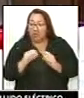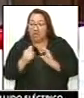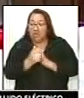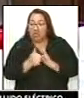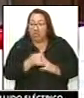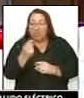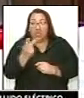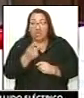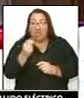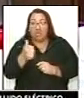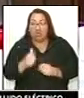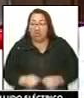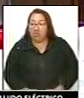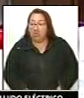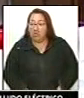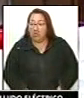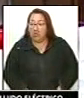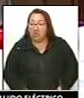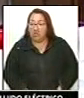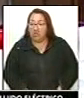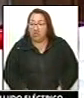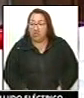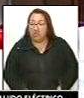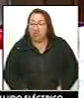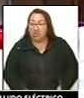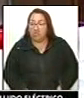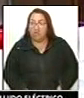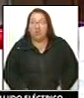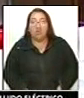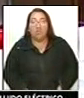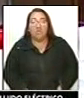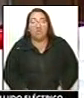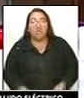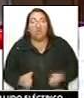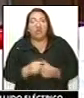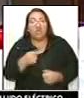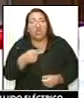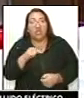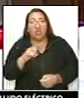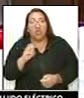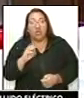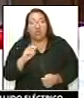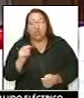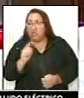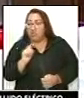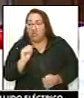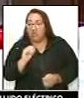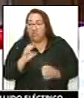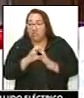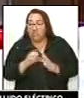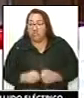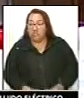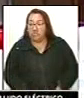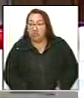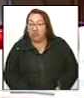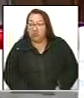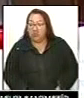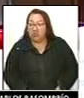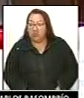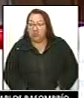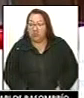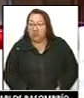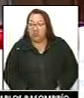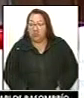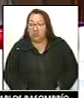artículo 22A, que le da esa connotación especial. Y con respecto a lo que dice el congresista Gino Costa, no es constitucional eso, congresista Costa,